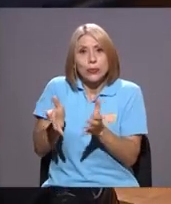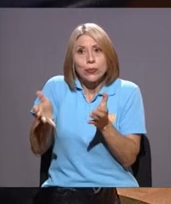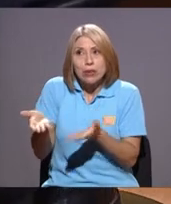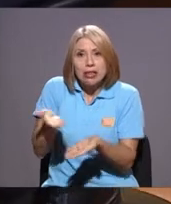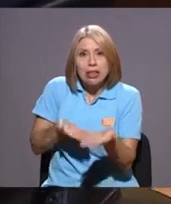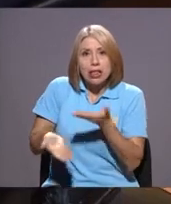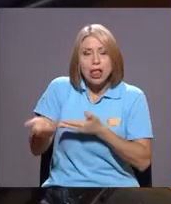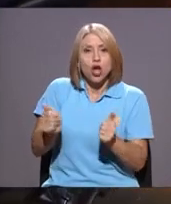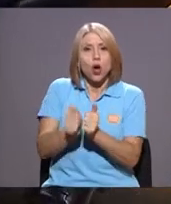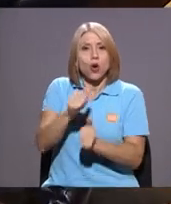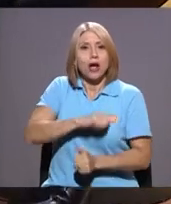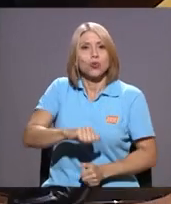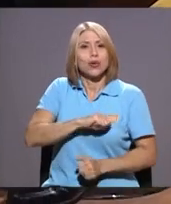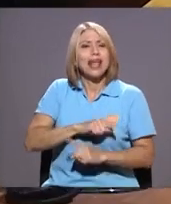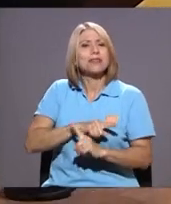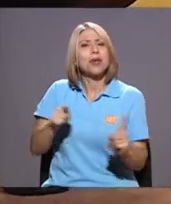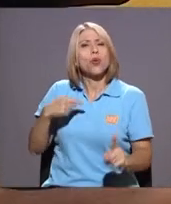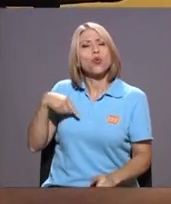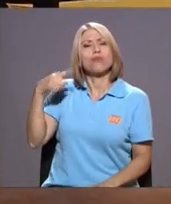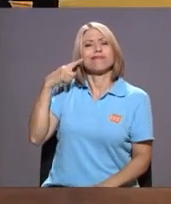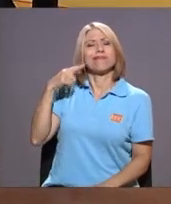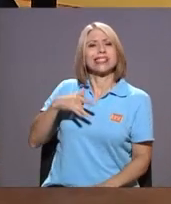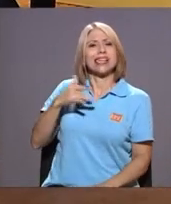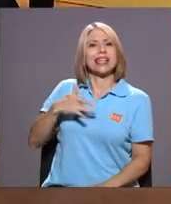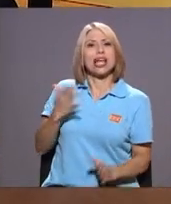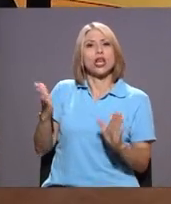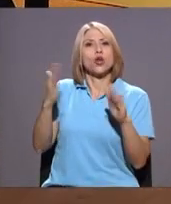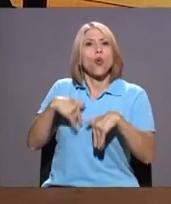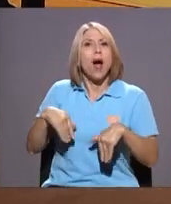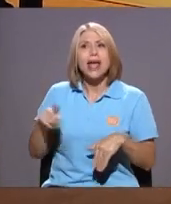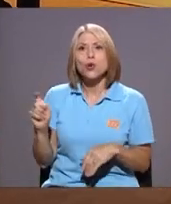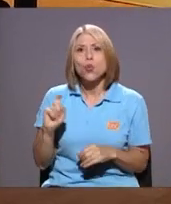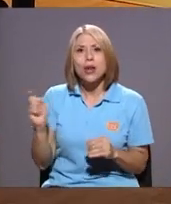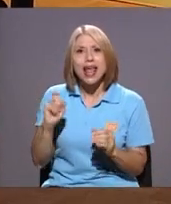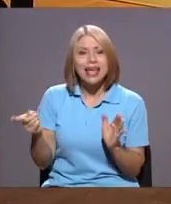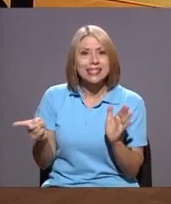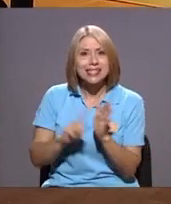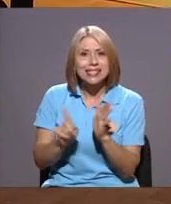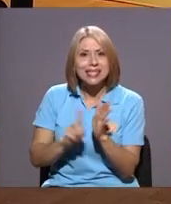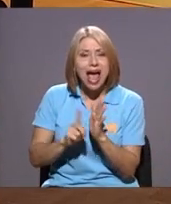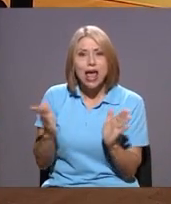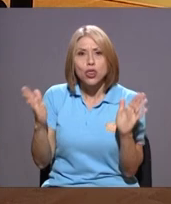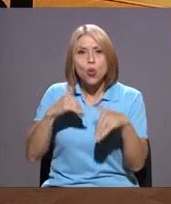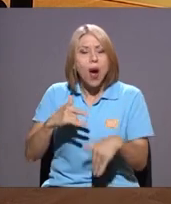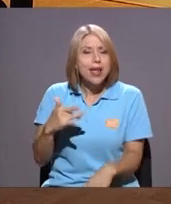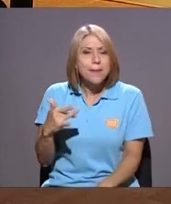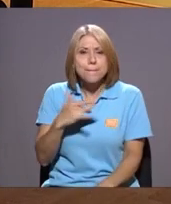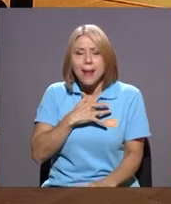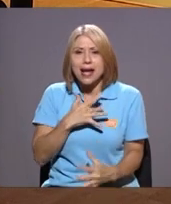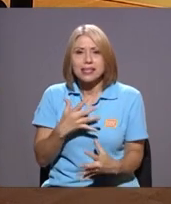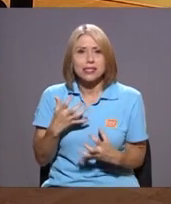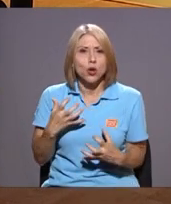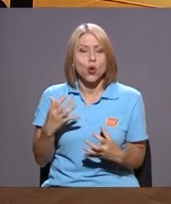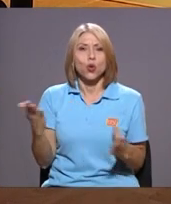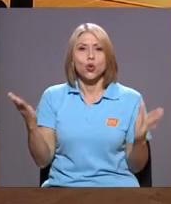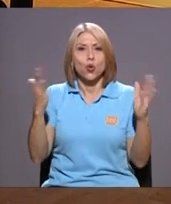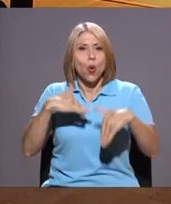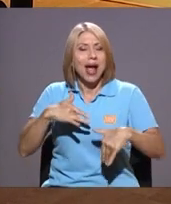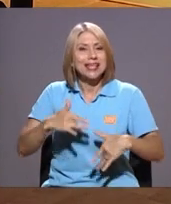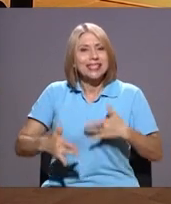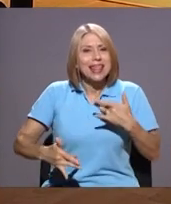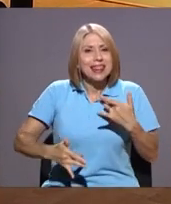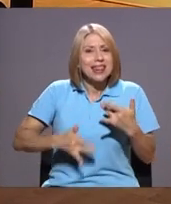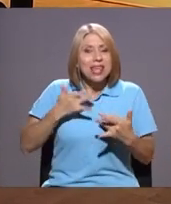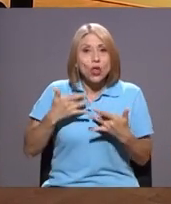siente lo que uno siente es que no hay urgencia no hay pasión no hay digamos sentidos de